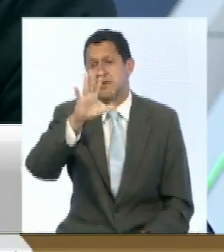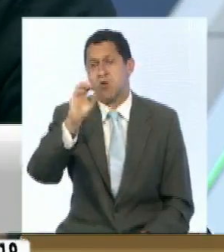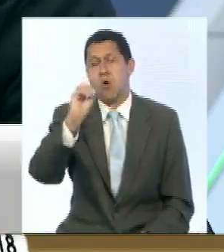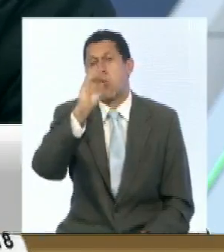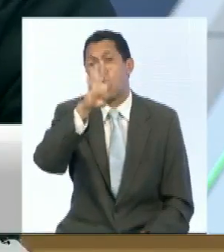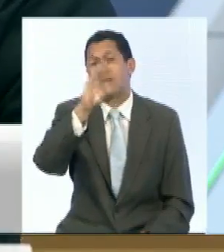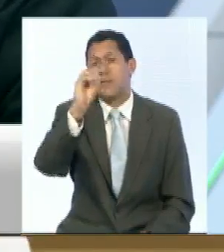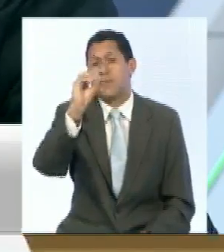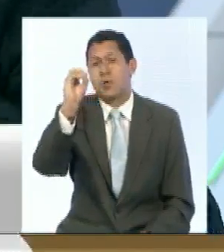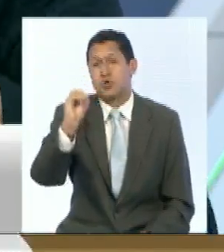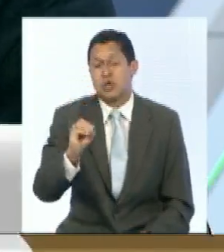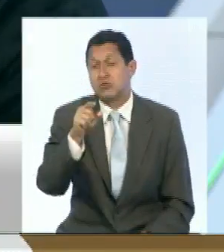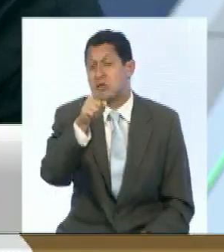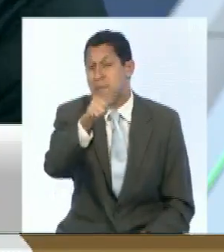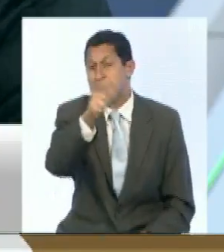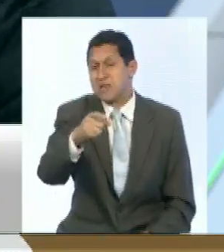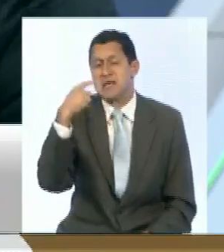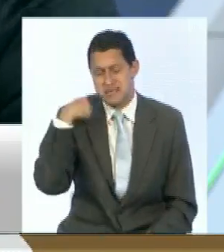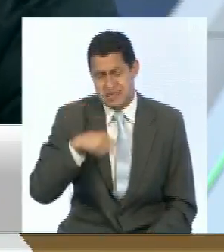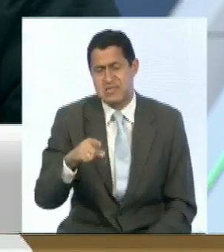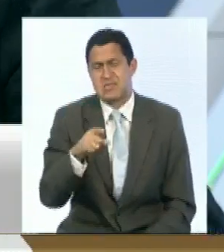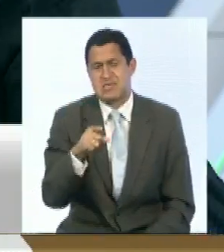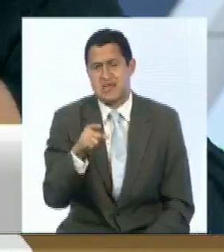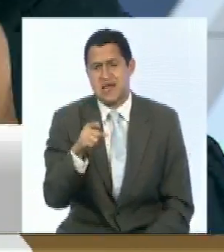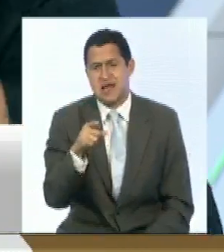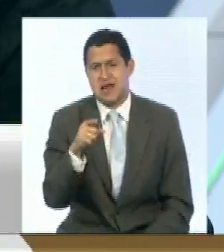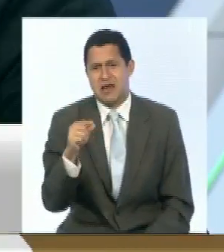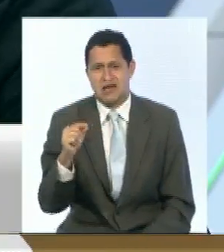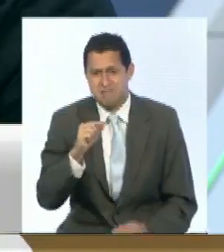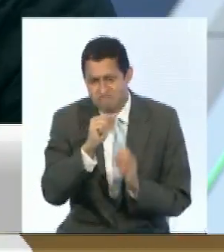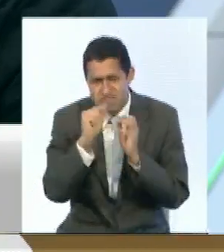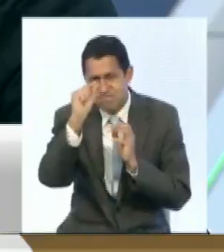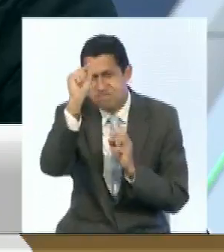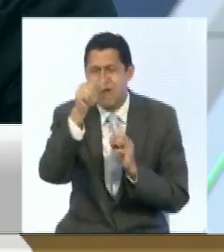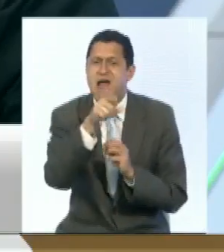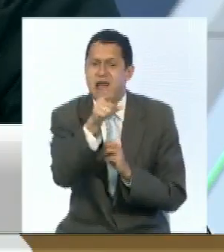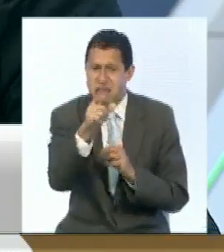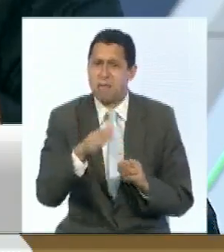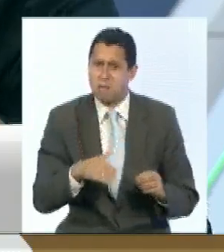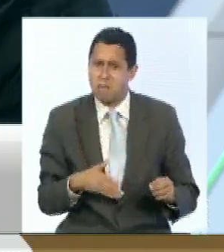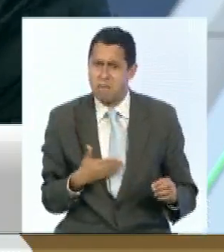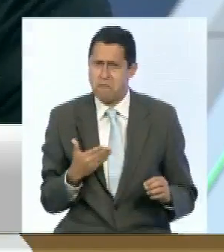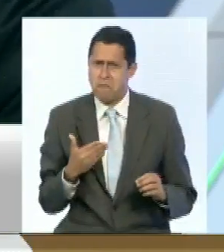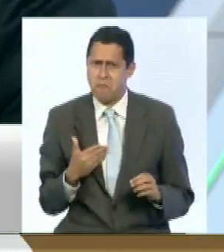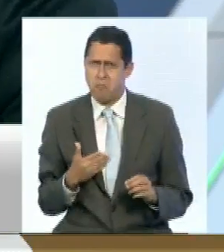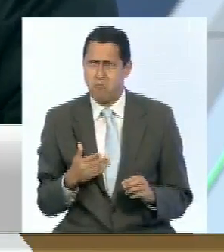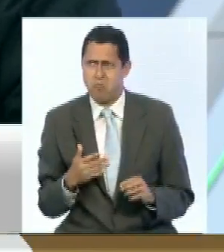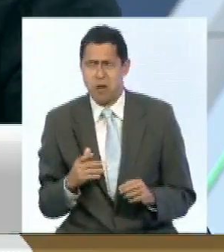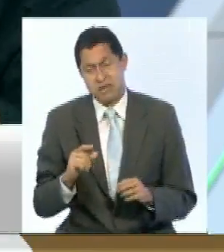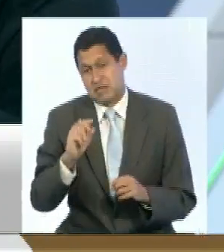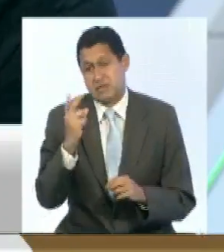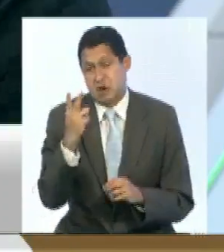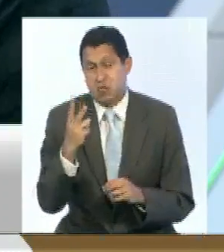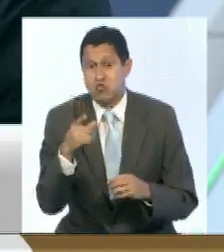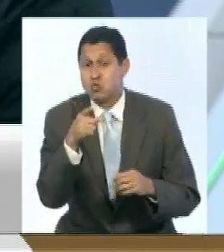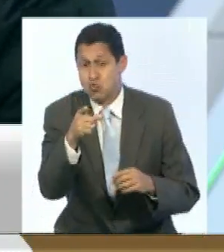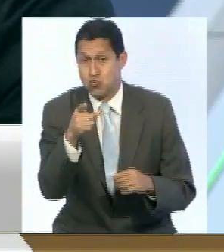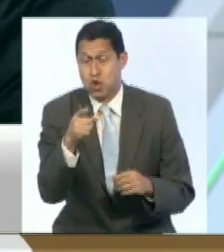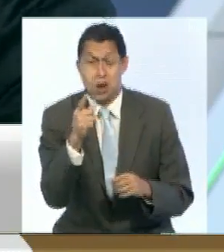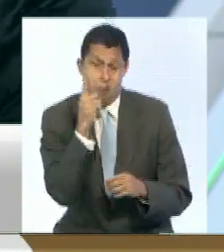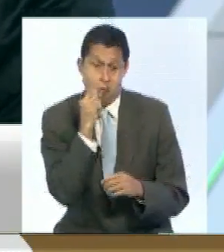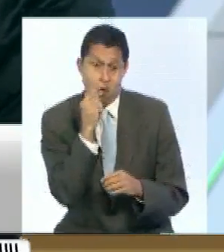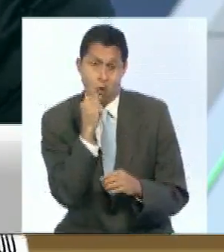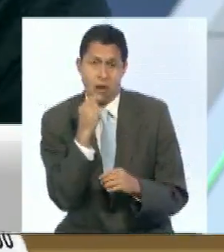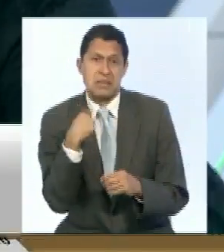por ciento de estas personas tienen varicocele obviamente que también el varicocele puede producir infertilidad secundaria es que usted con su pareja